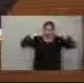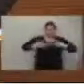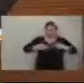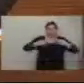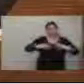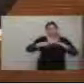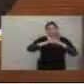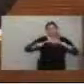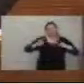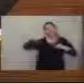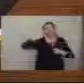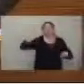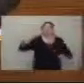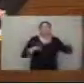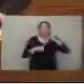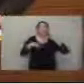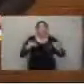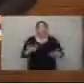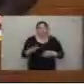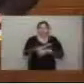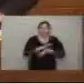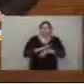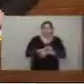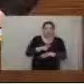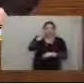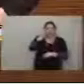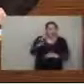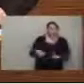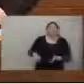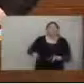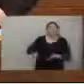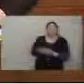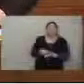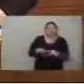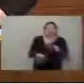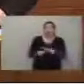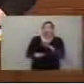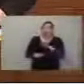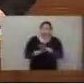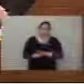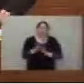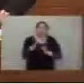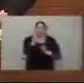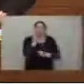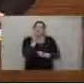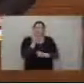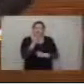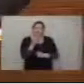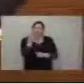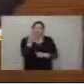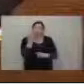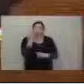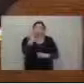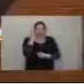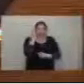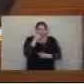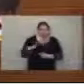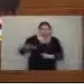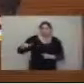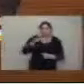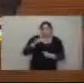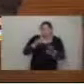diferencia. La consejera ratificó en Ibias que se mantendrá la ratio mínima de 4 alumnos para este curso. A partir de ahí, en Asturias